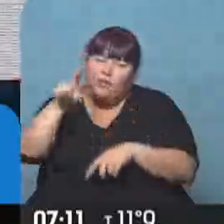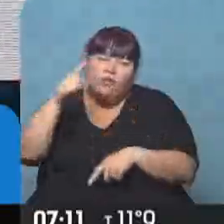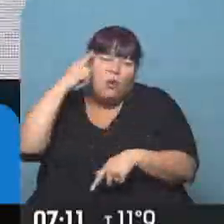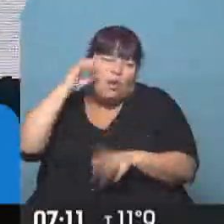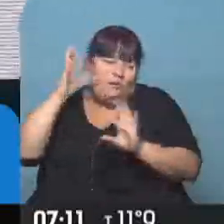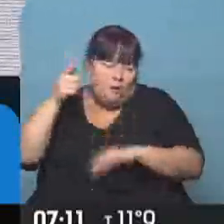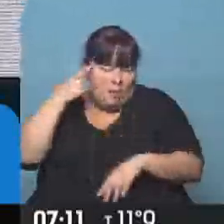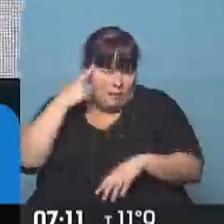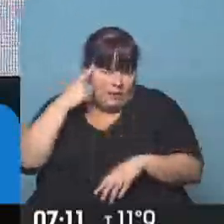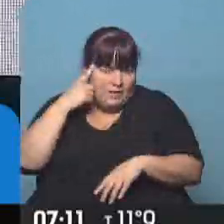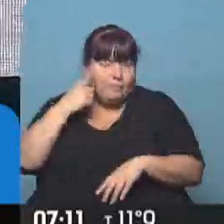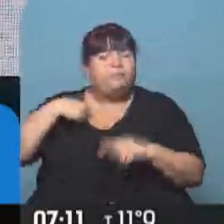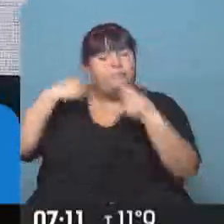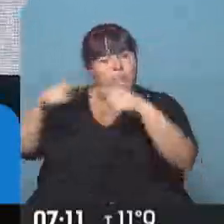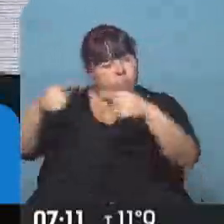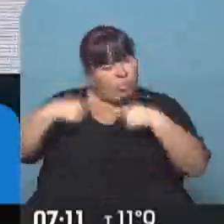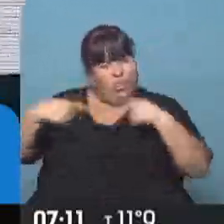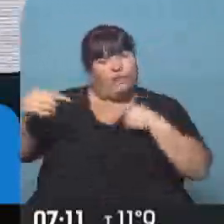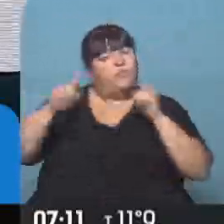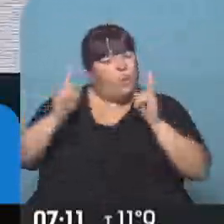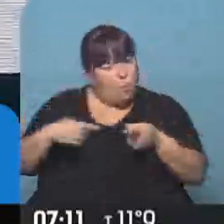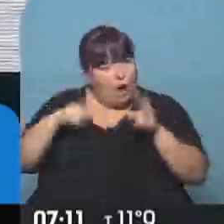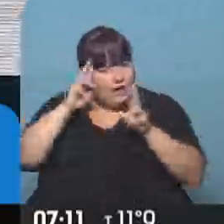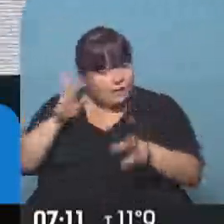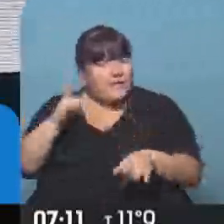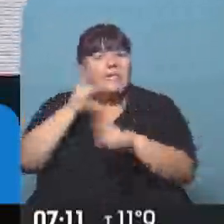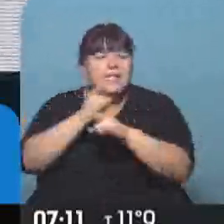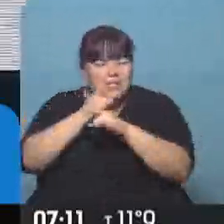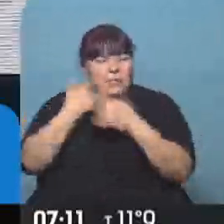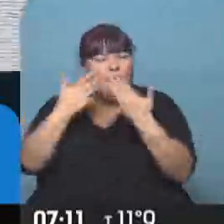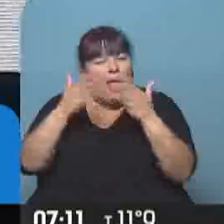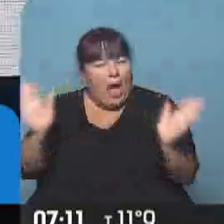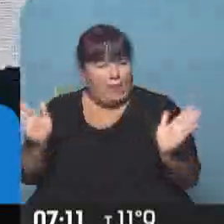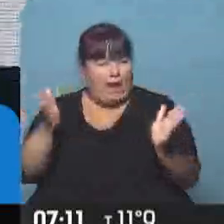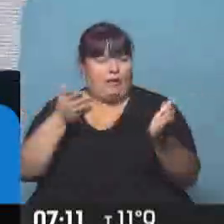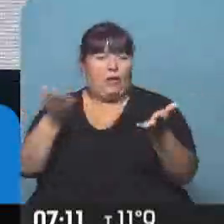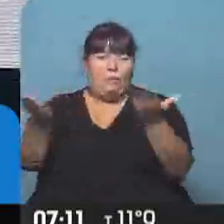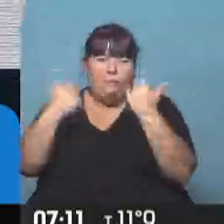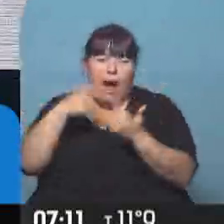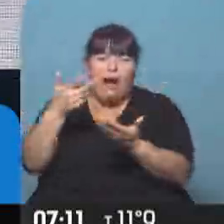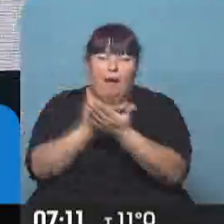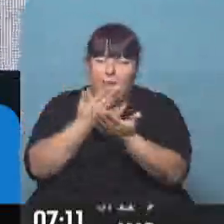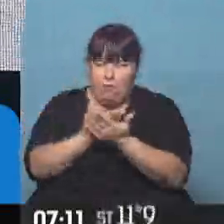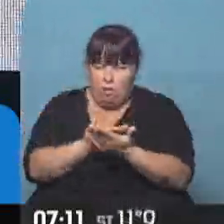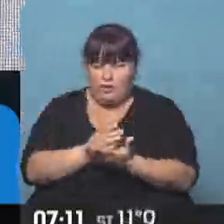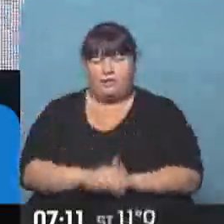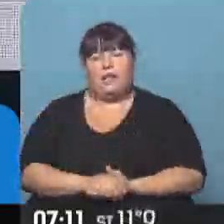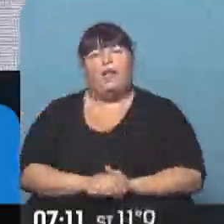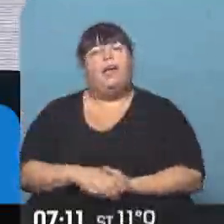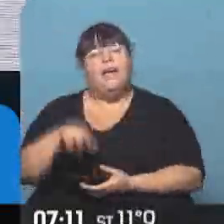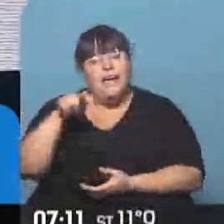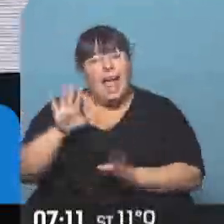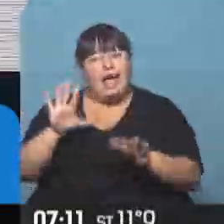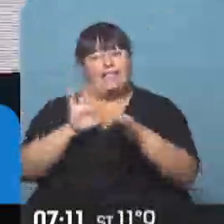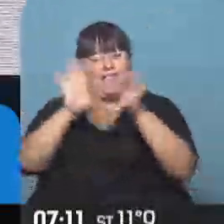ideas y nuestras diferencias, y que siempre va a haber una puerta abierta para que traigan sus propuestas, porque eso